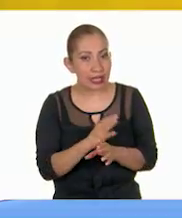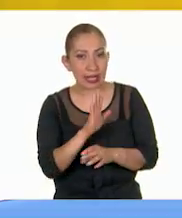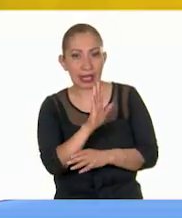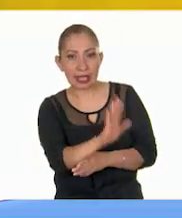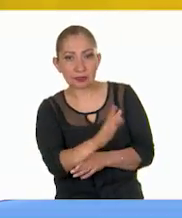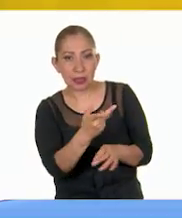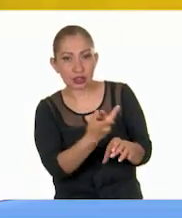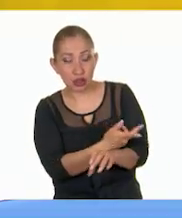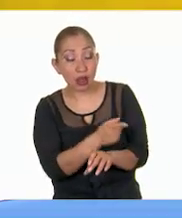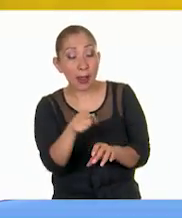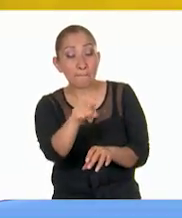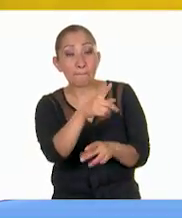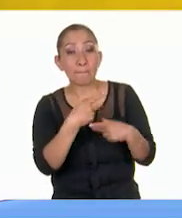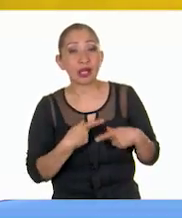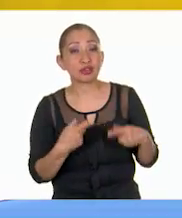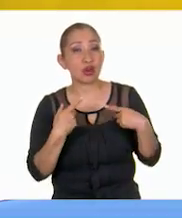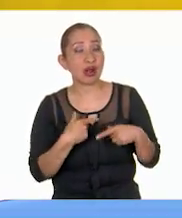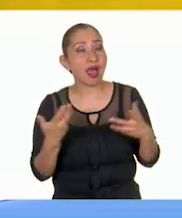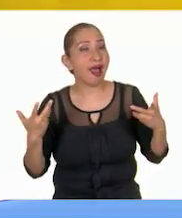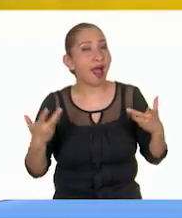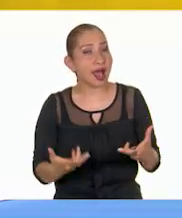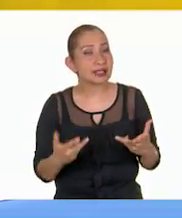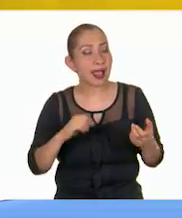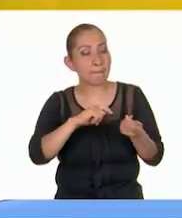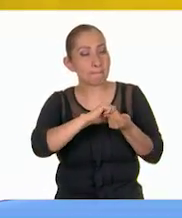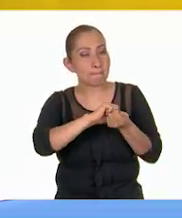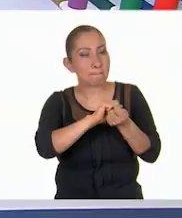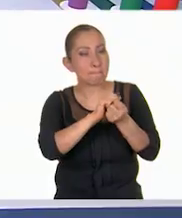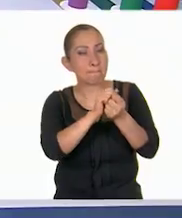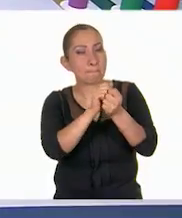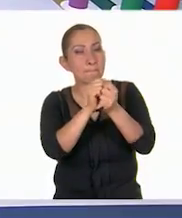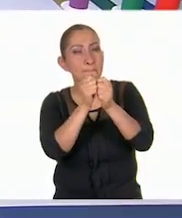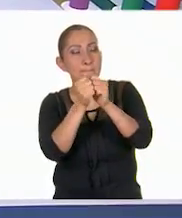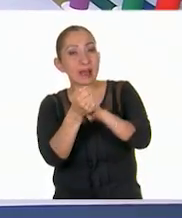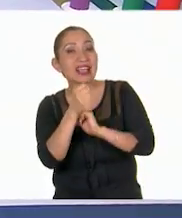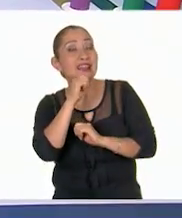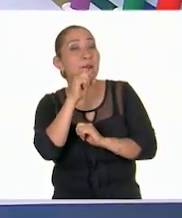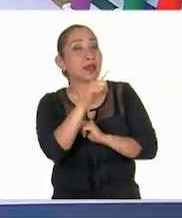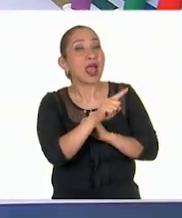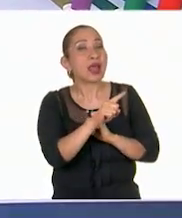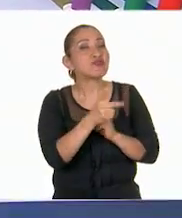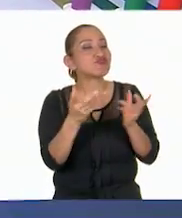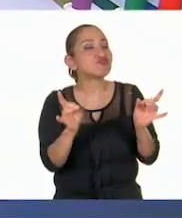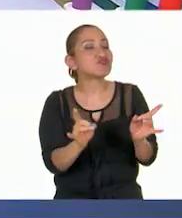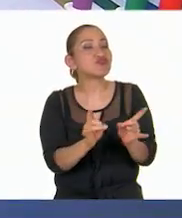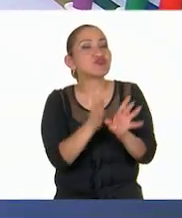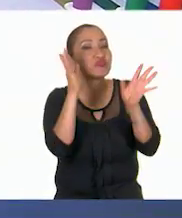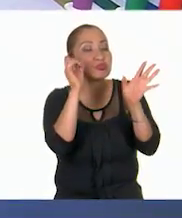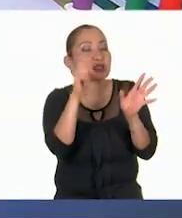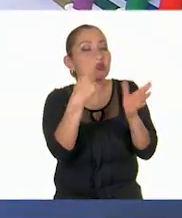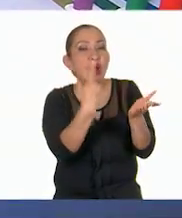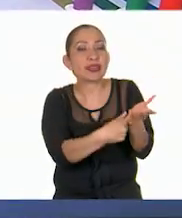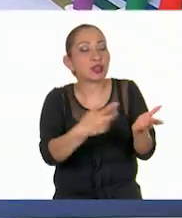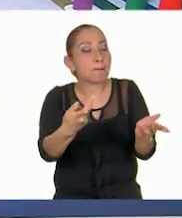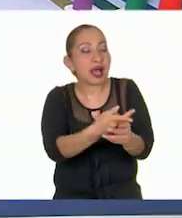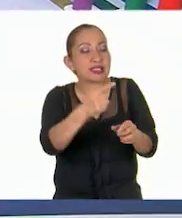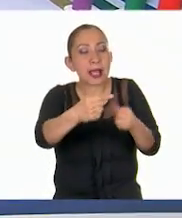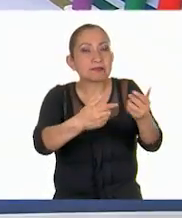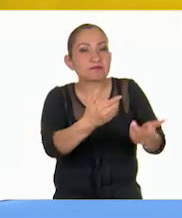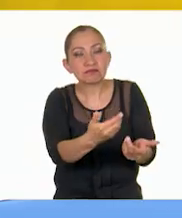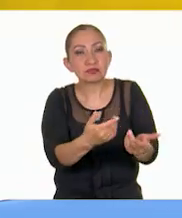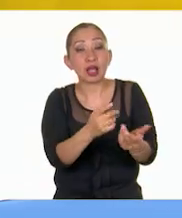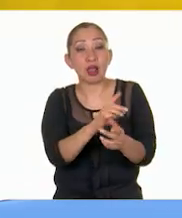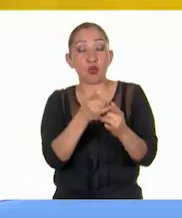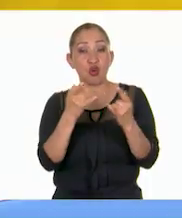cuales los personajes van sufriendo una transformación, así como las situaciones en las que están envueltos, como